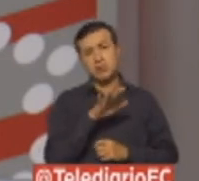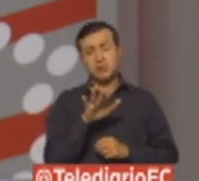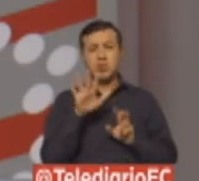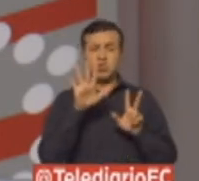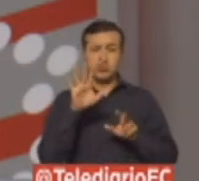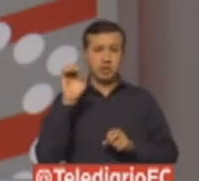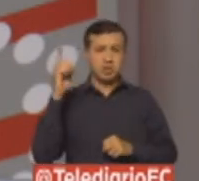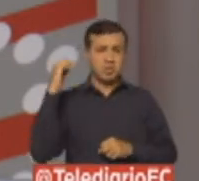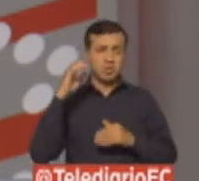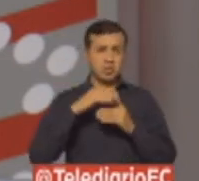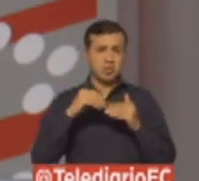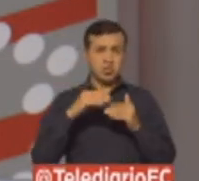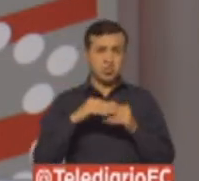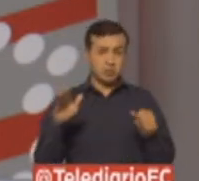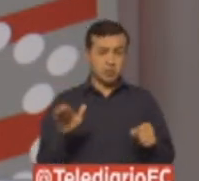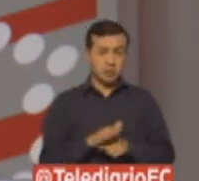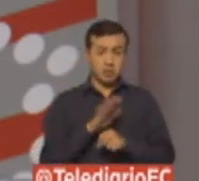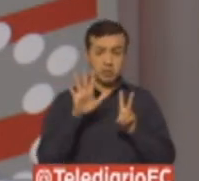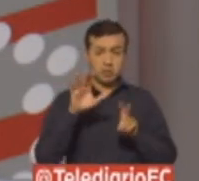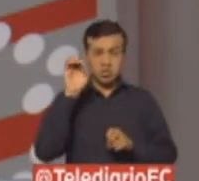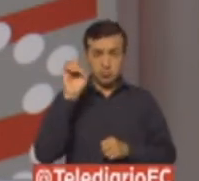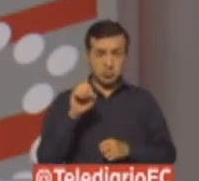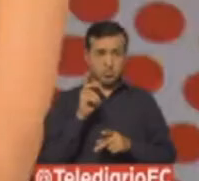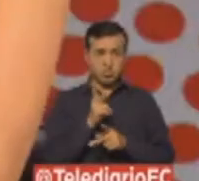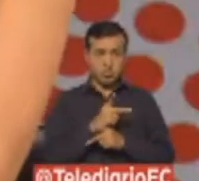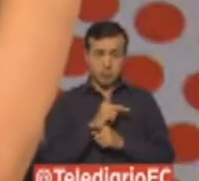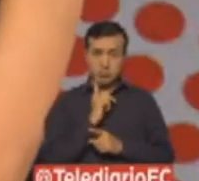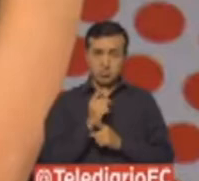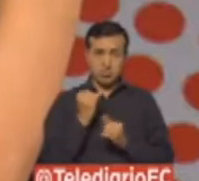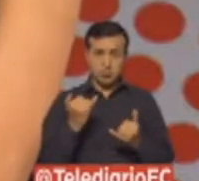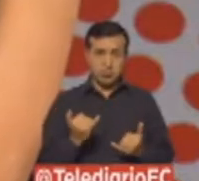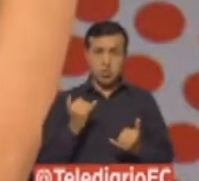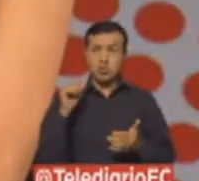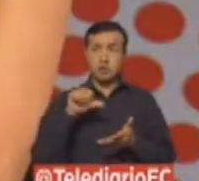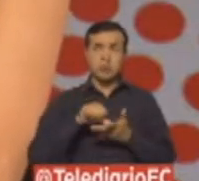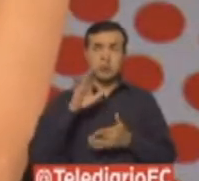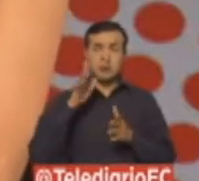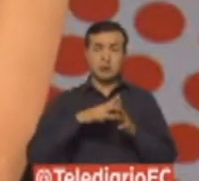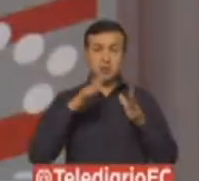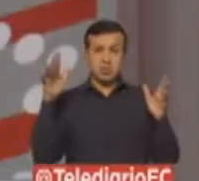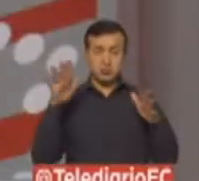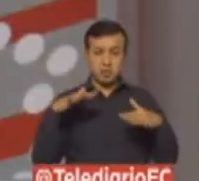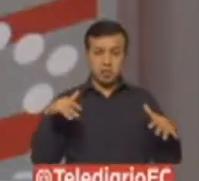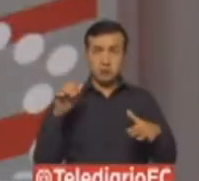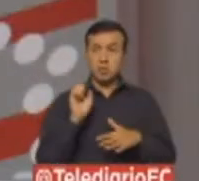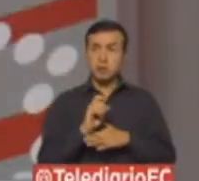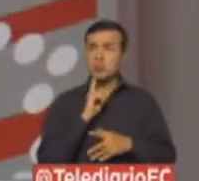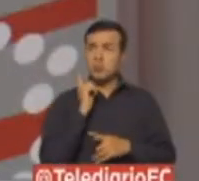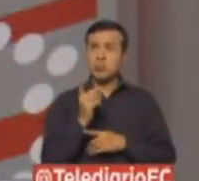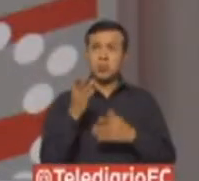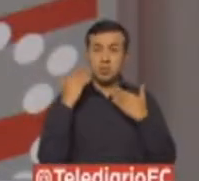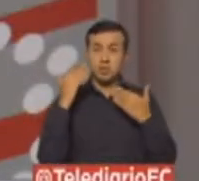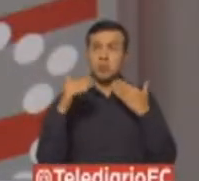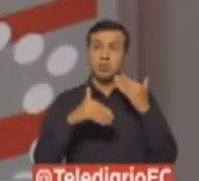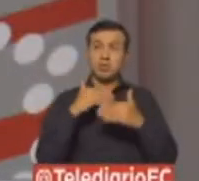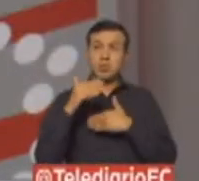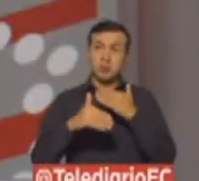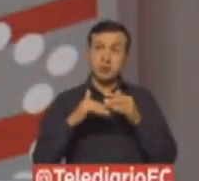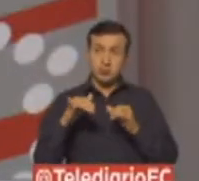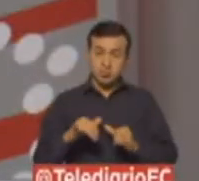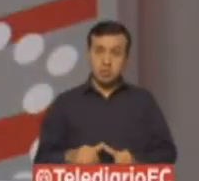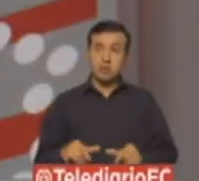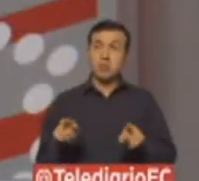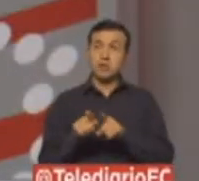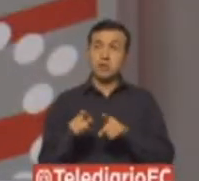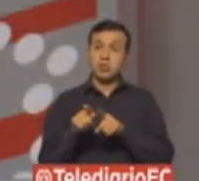800 millones de dólares para llegar al 70 por ciento hoy en día una de las ciudades más pobladas del país y guayaquil está en proceso de avanzar en